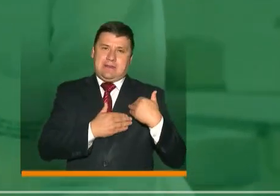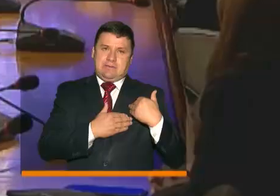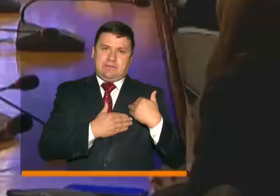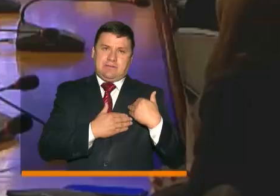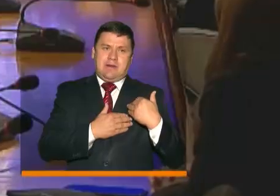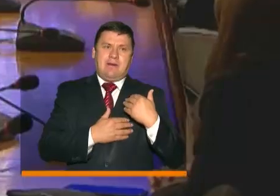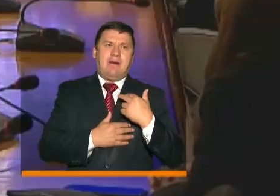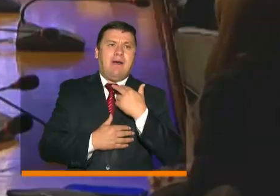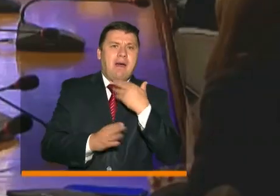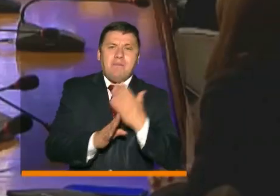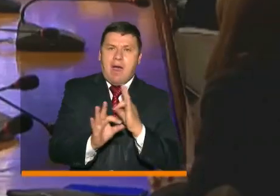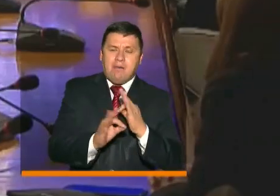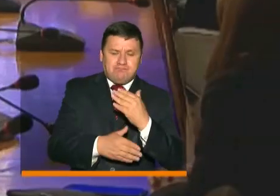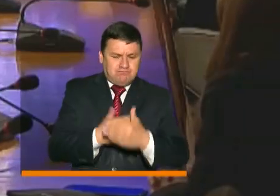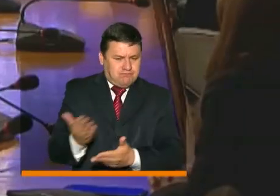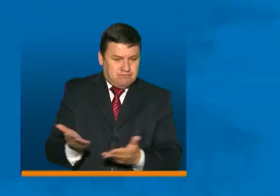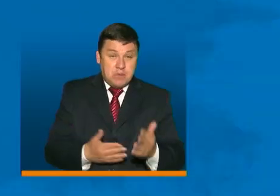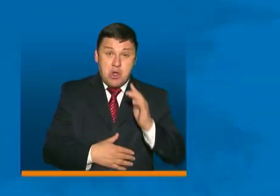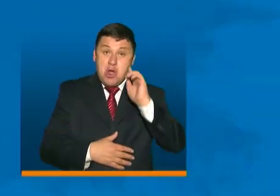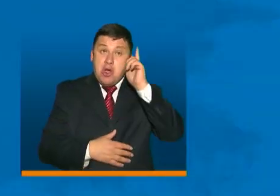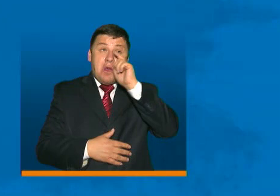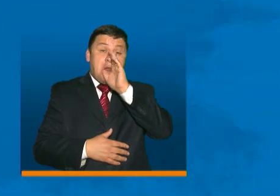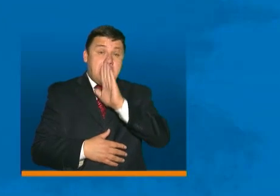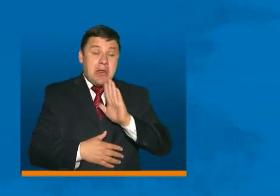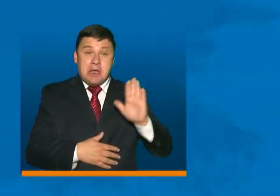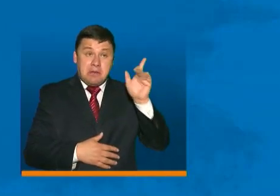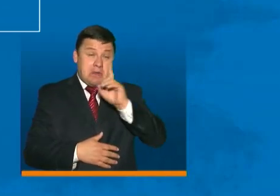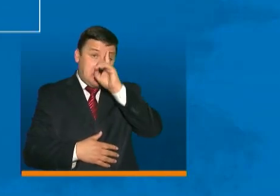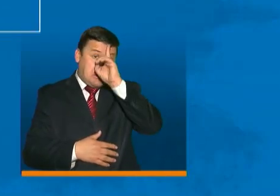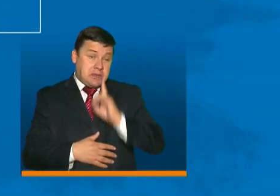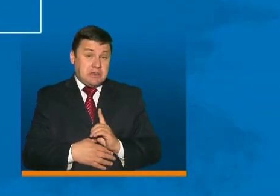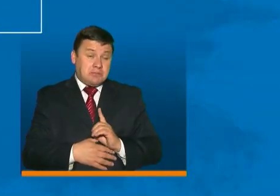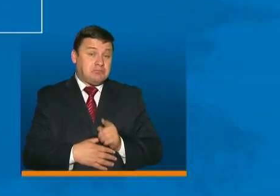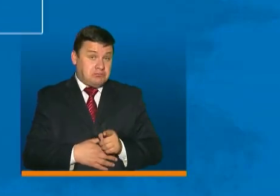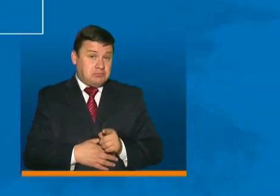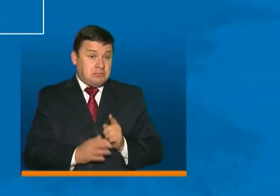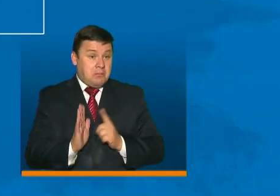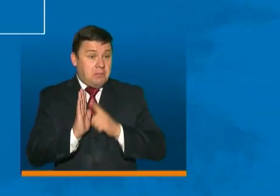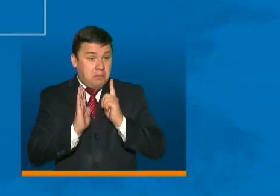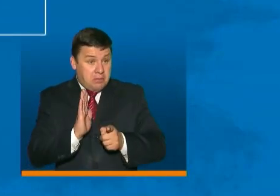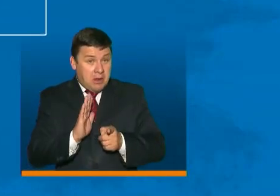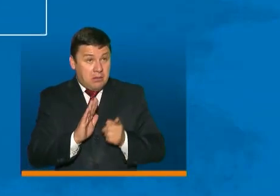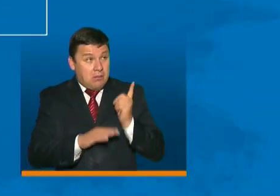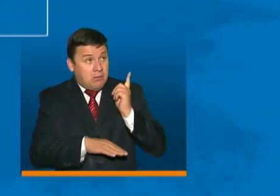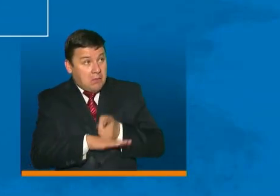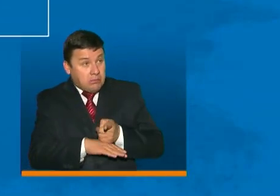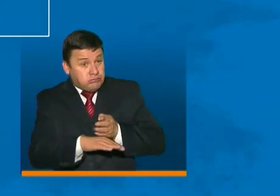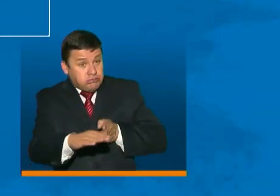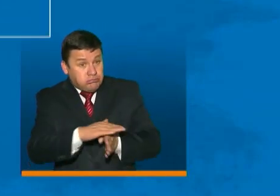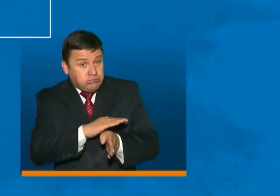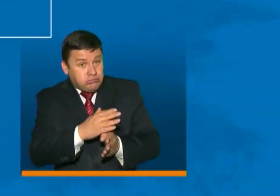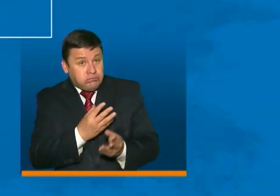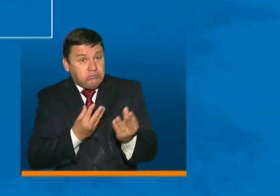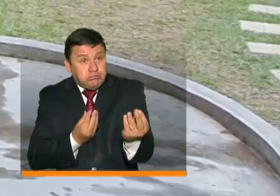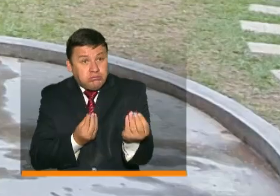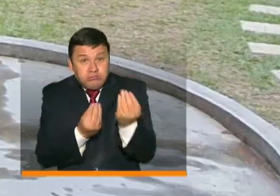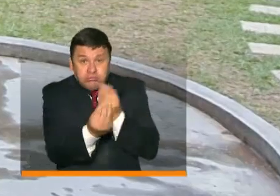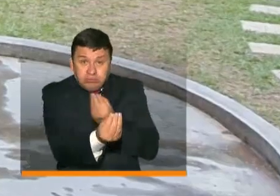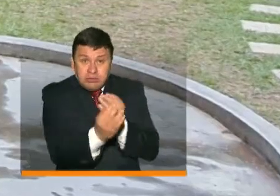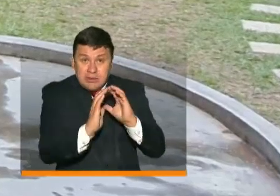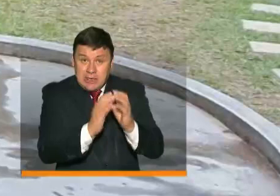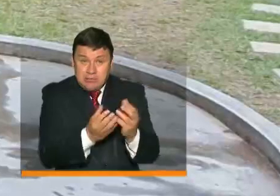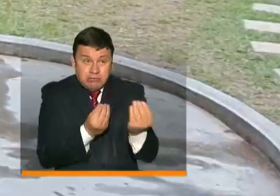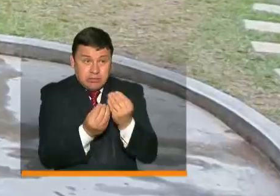tipo de inconveniente. Si el Gobierno Nacional decide tomar esta alternativa de alternancia,